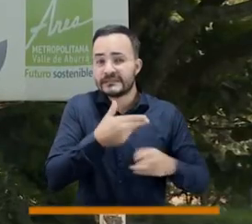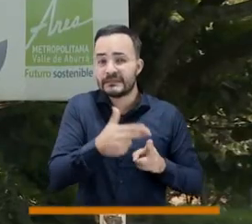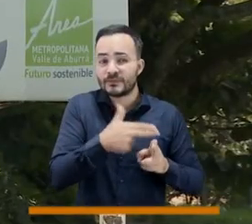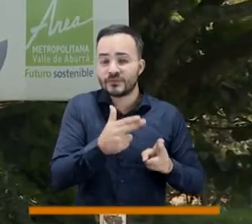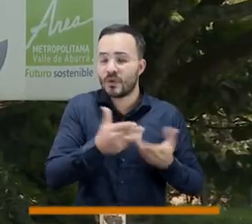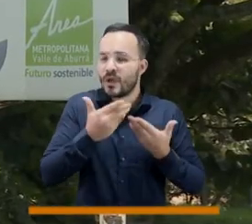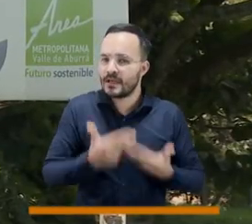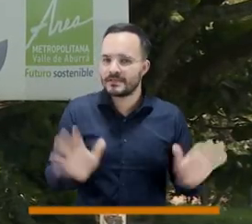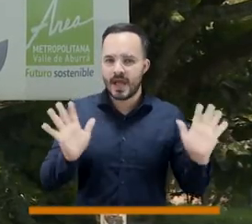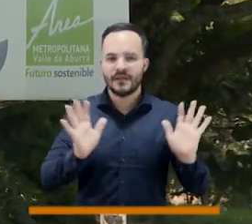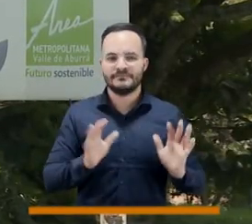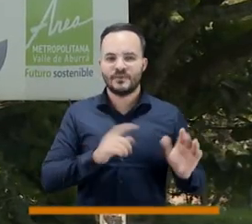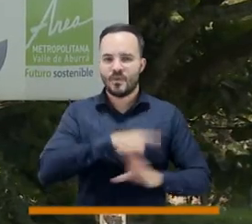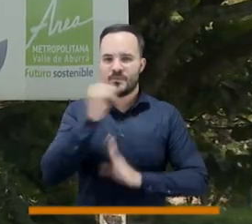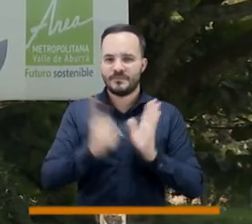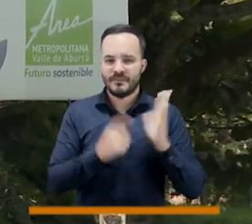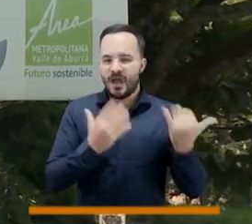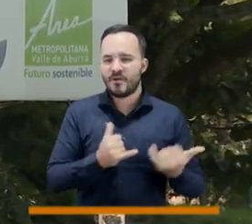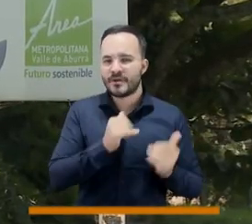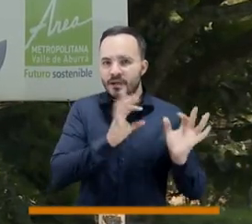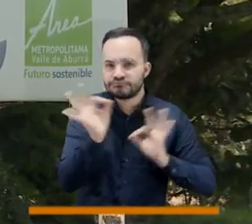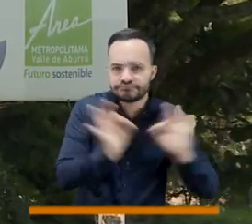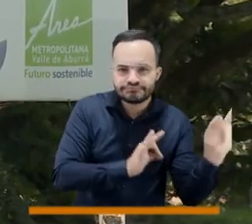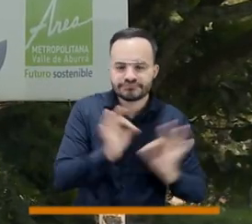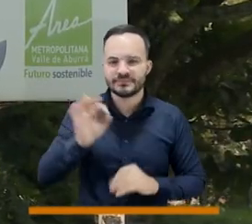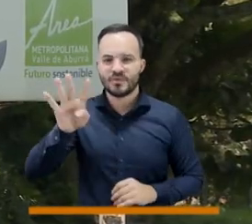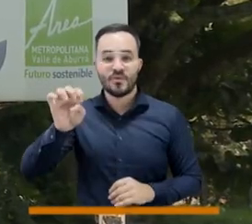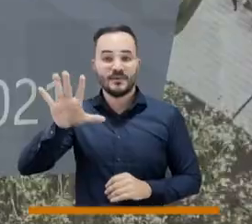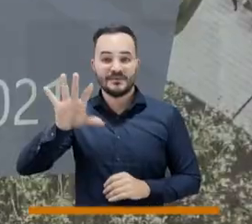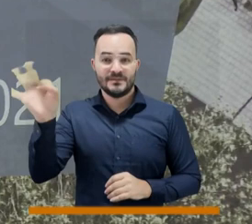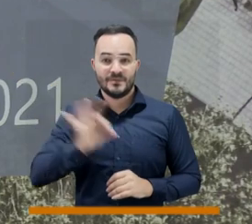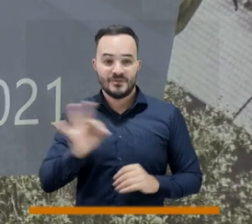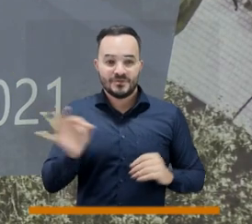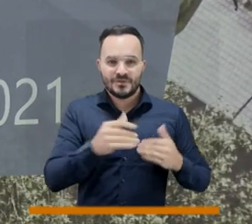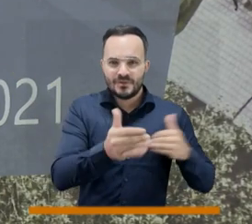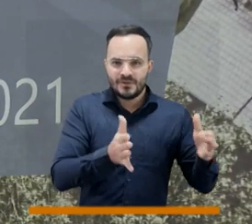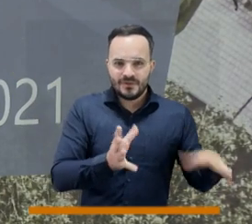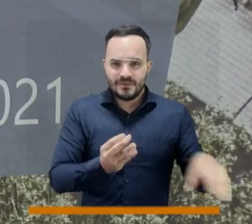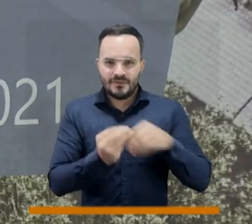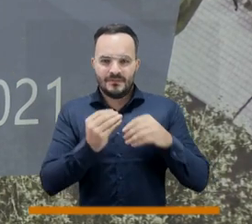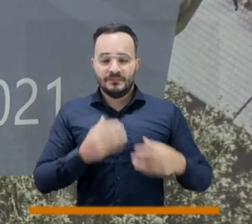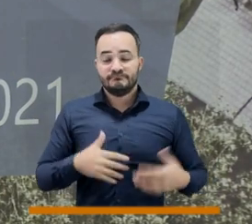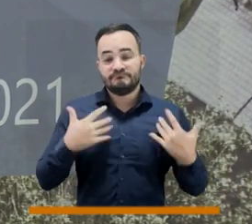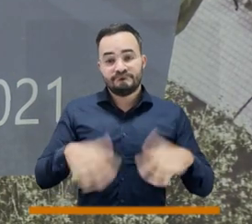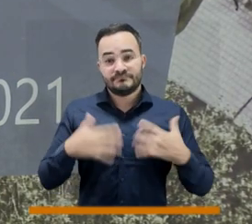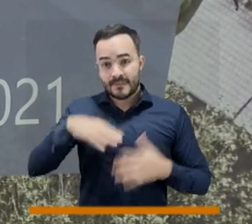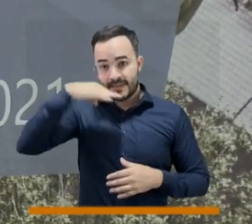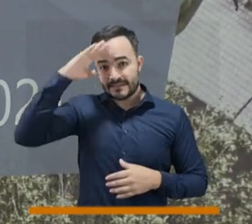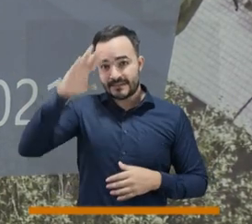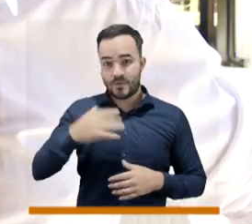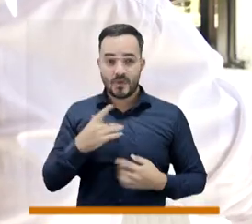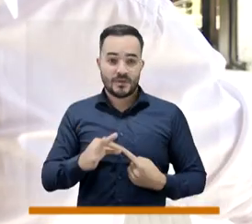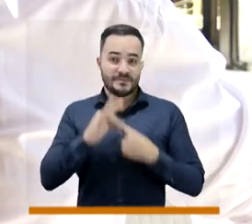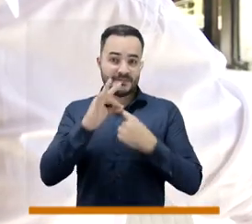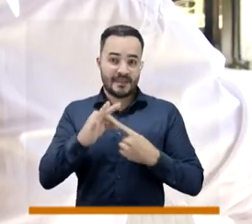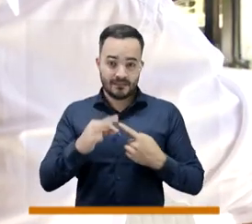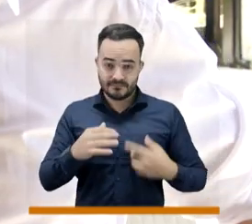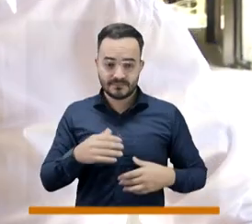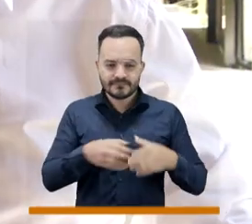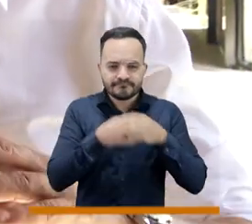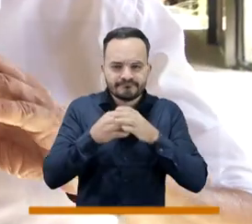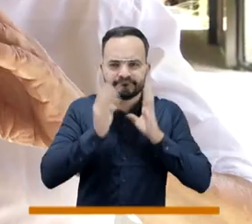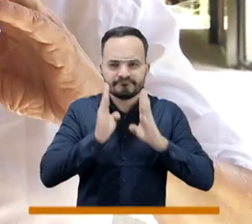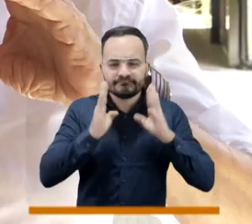terminado, está en un 95%. El gran centro de atención de fauna silvestre que va a tener